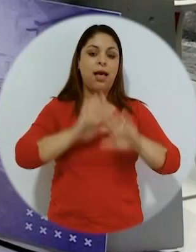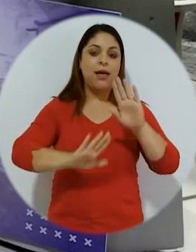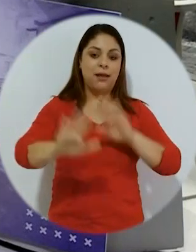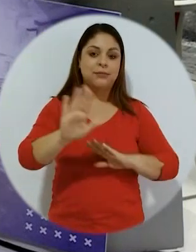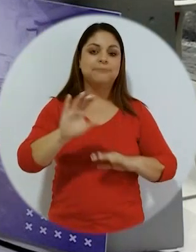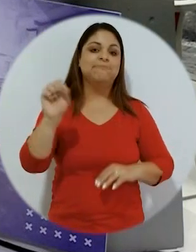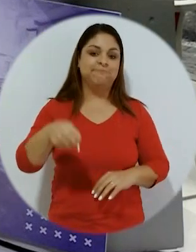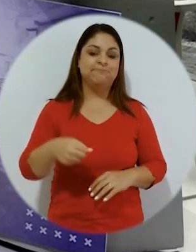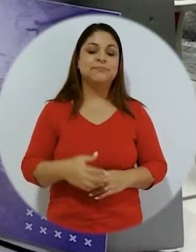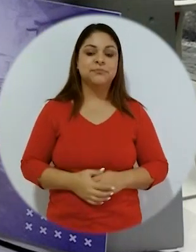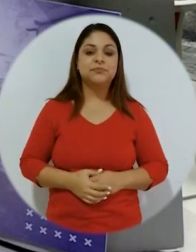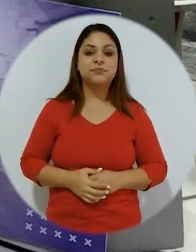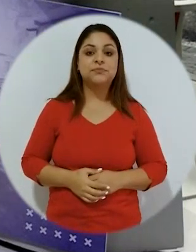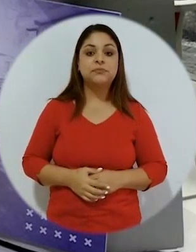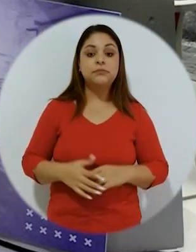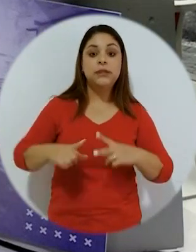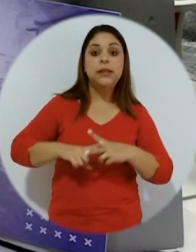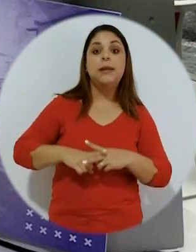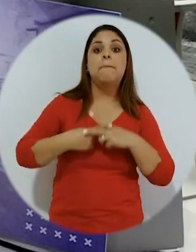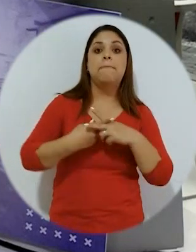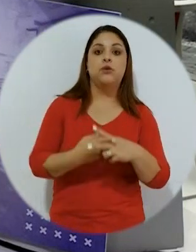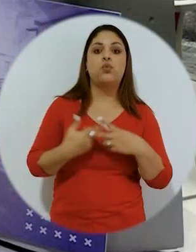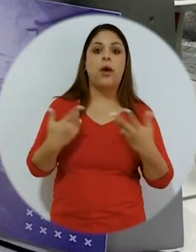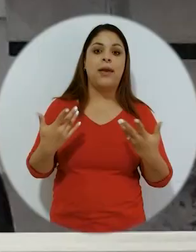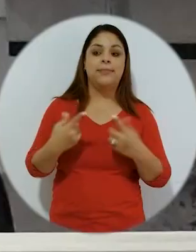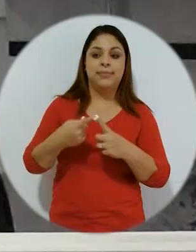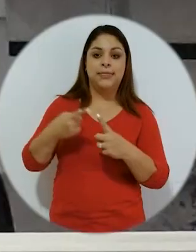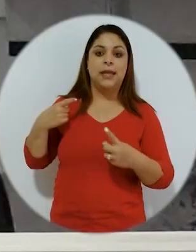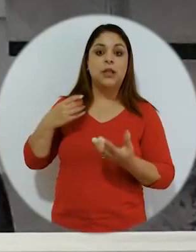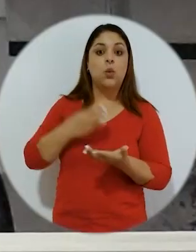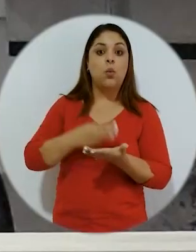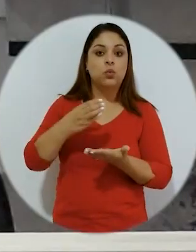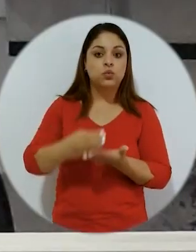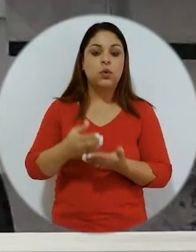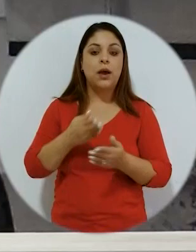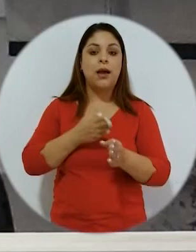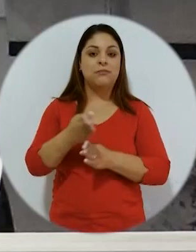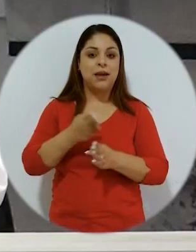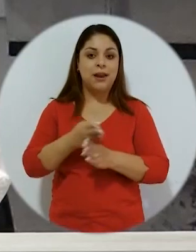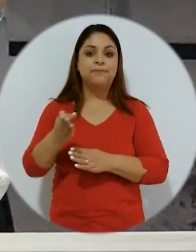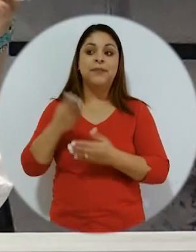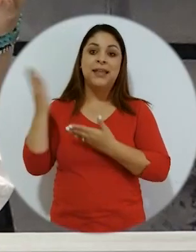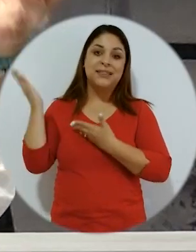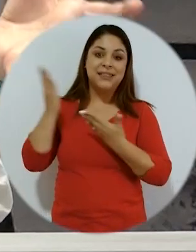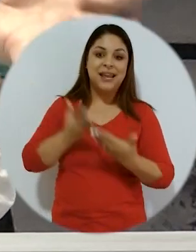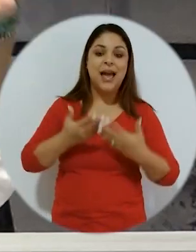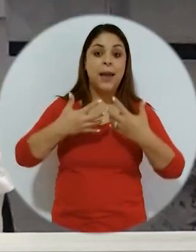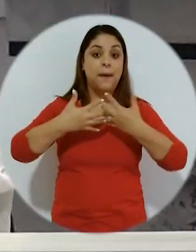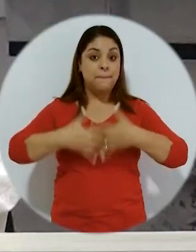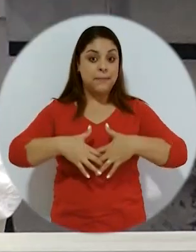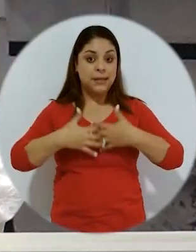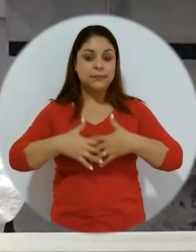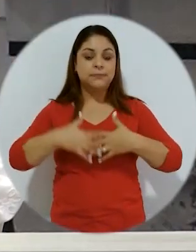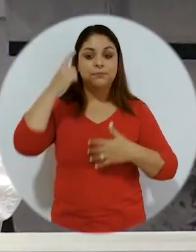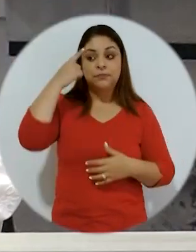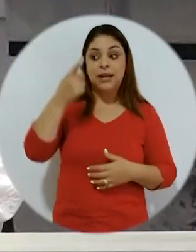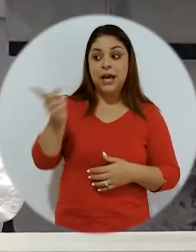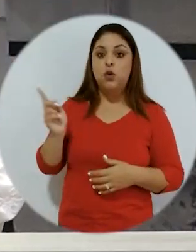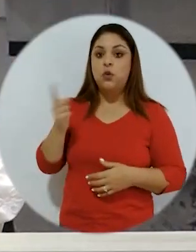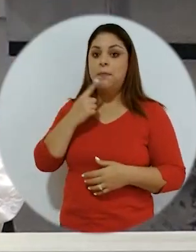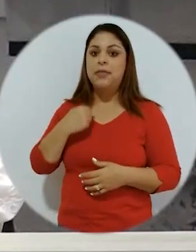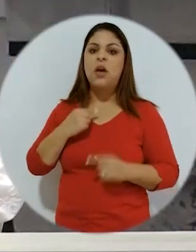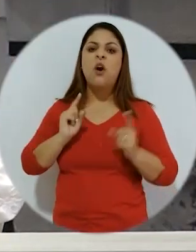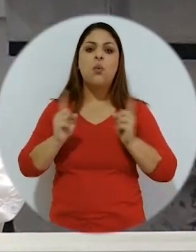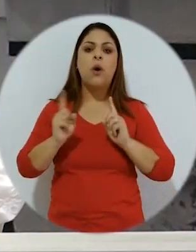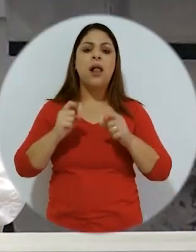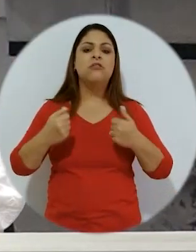sacar a la gente adelante. Ajá. Y otra cosa que hemos empezado a hacer desde los cursos de las carreras, hemos empezado a traer las empresas para que ellos